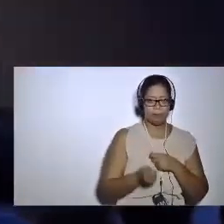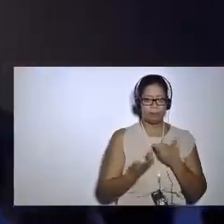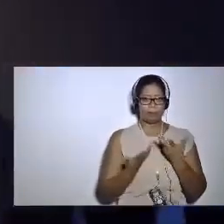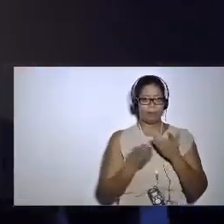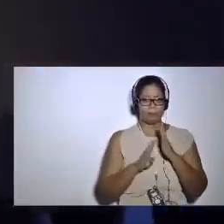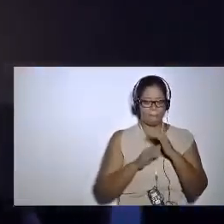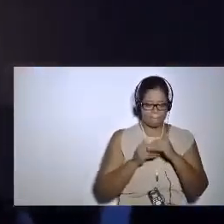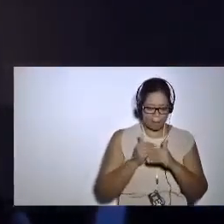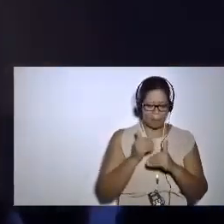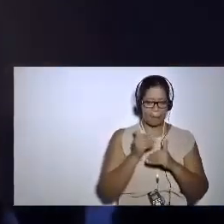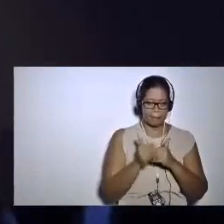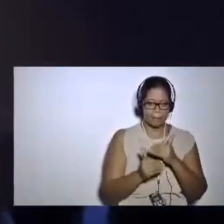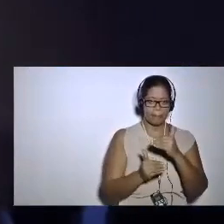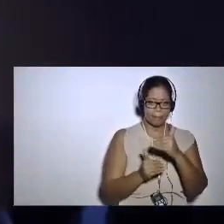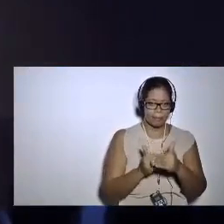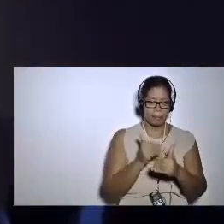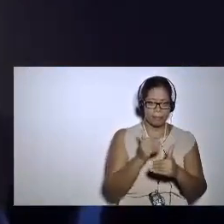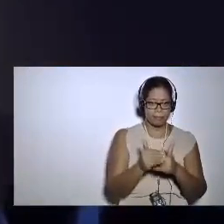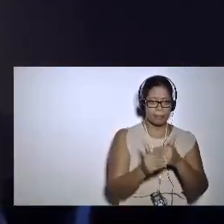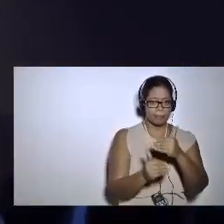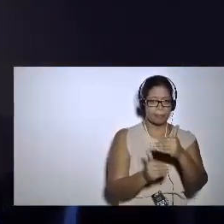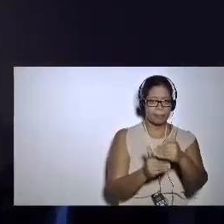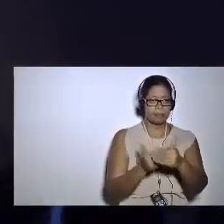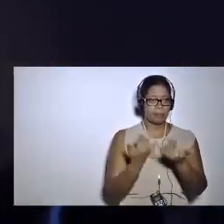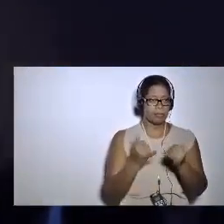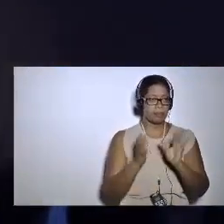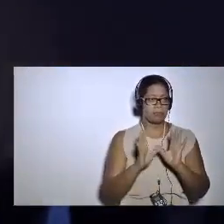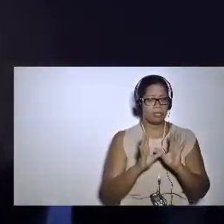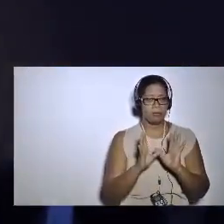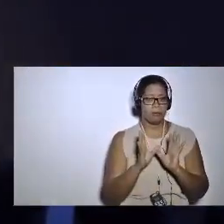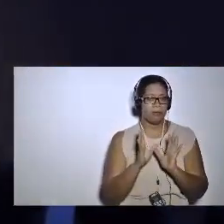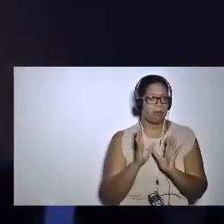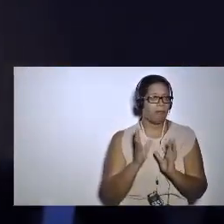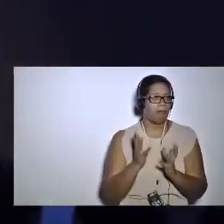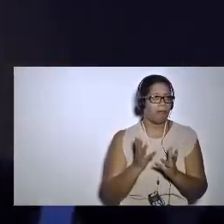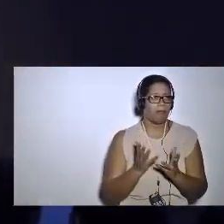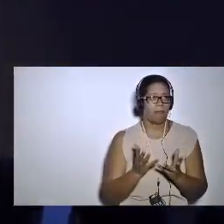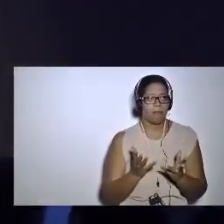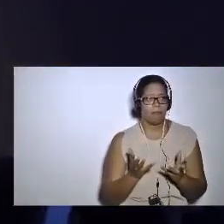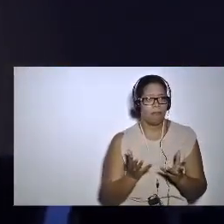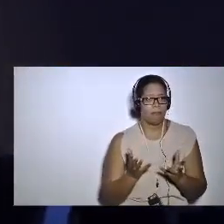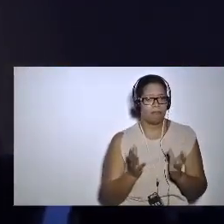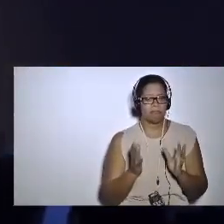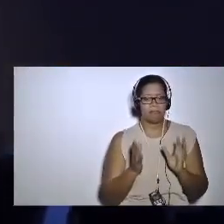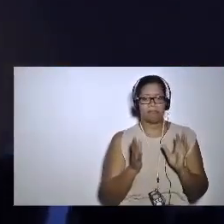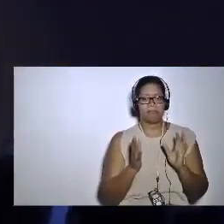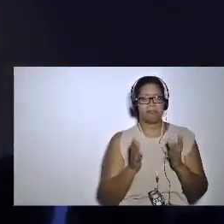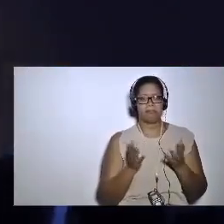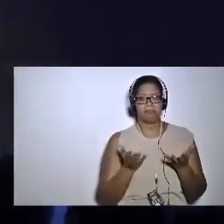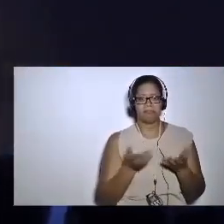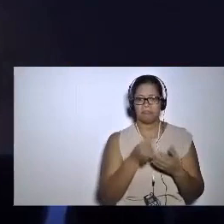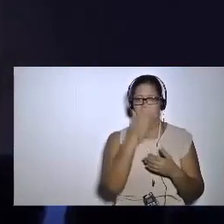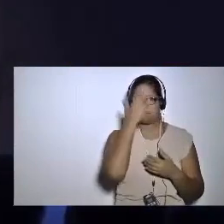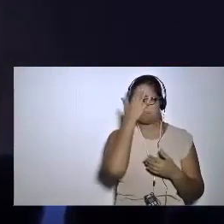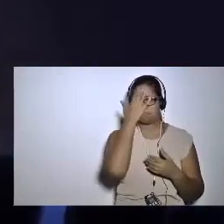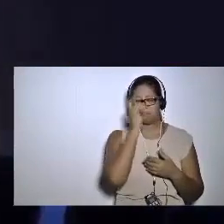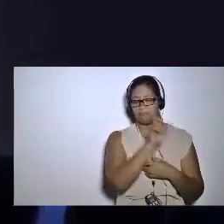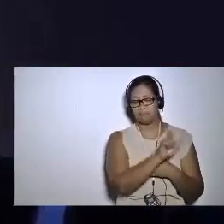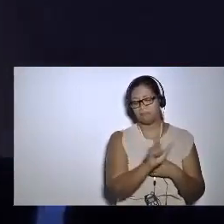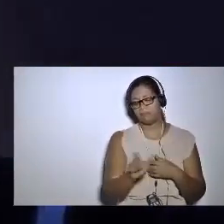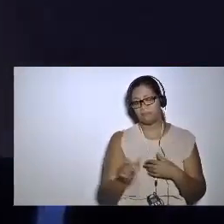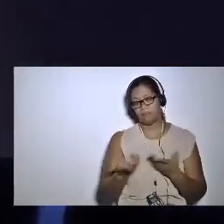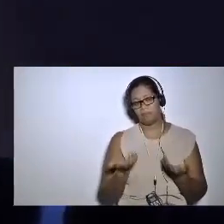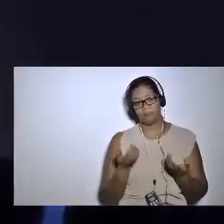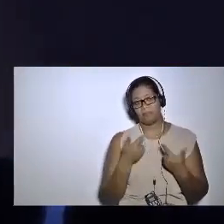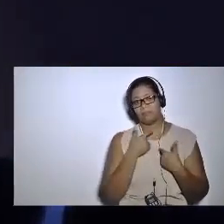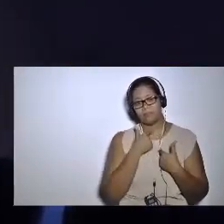negocios, de abogados, que básicamente se están convirtiendo y se están acostumbrando a que ustedes saben